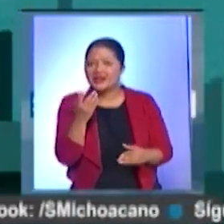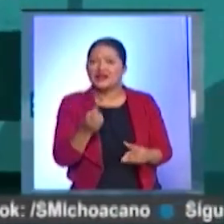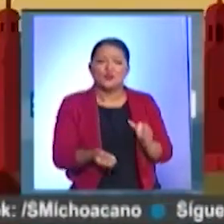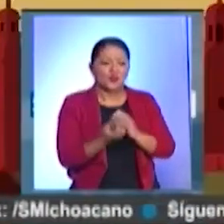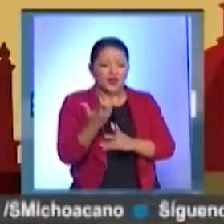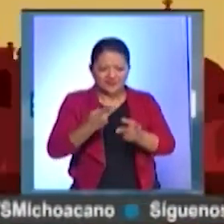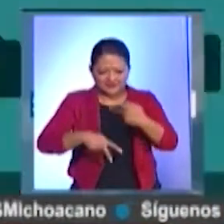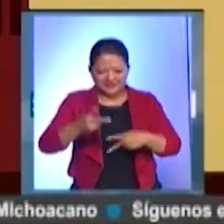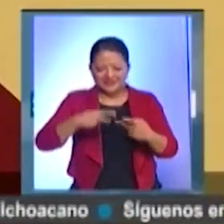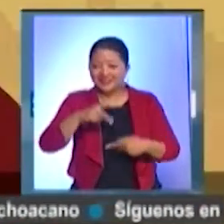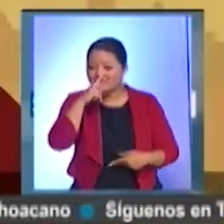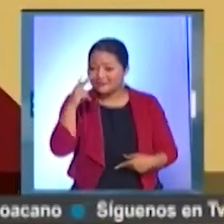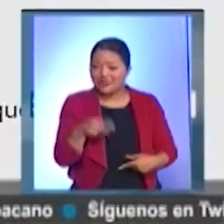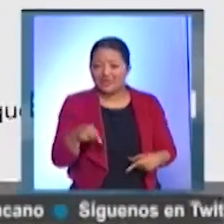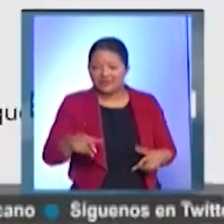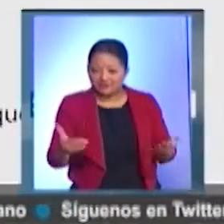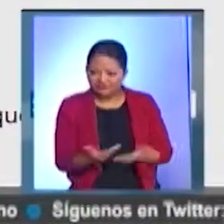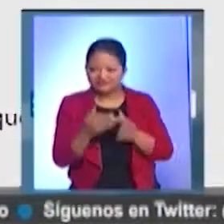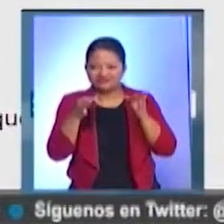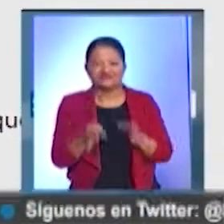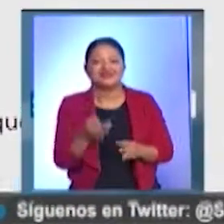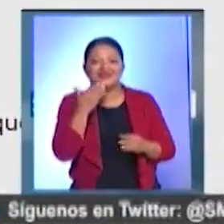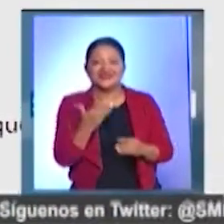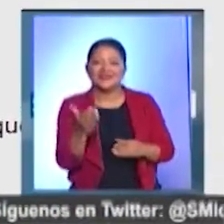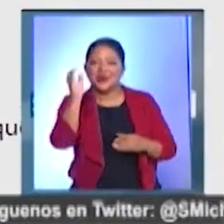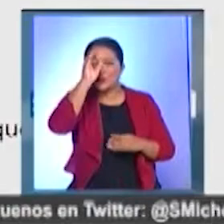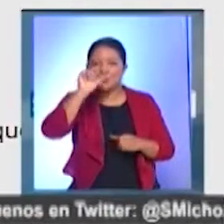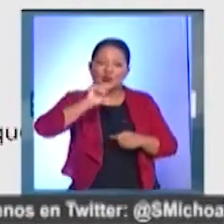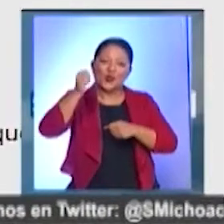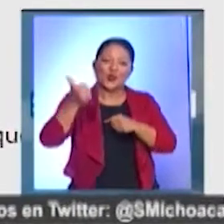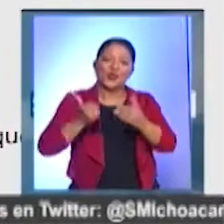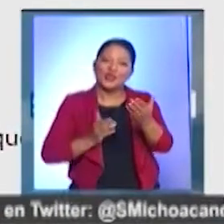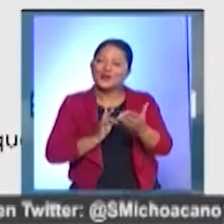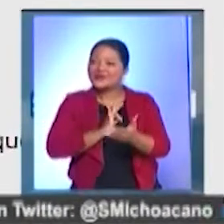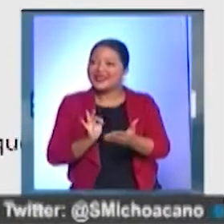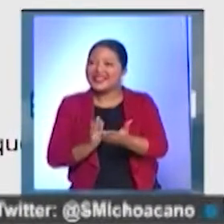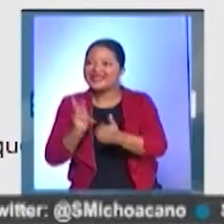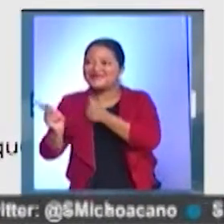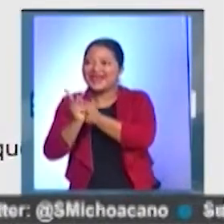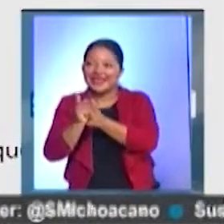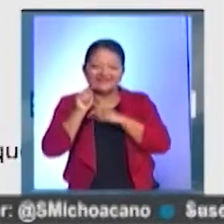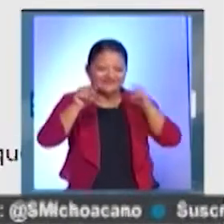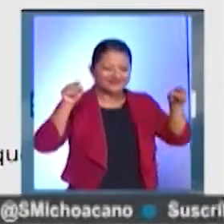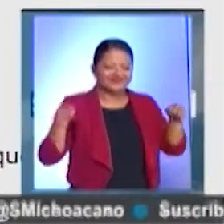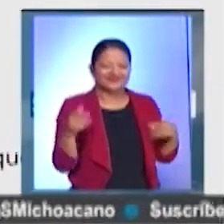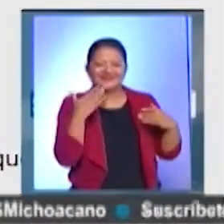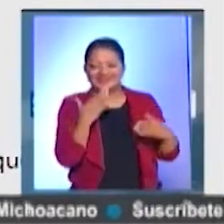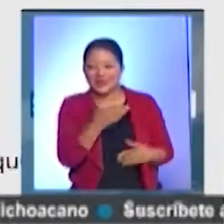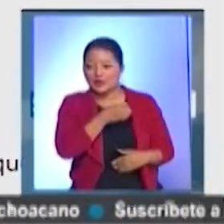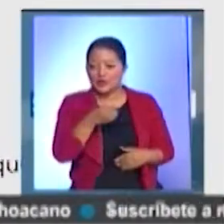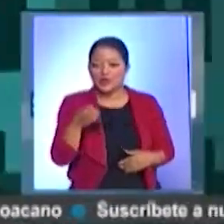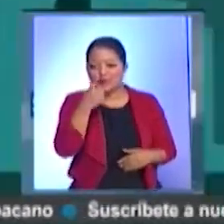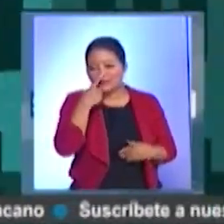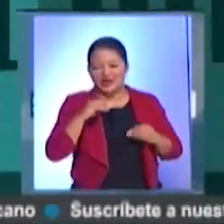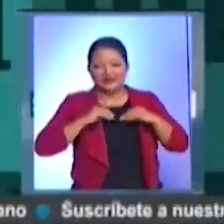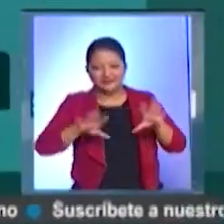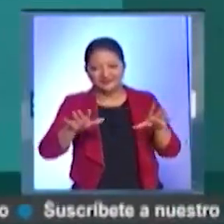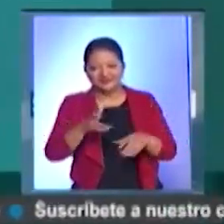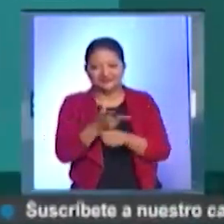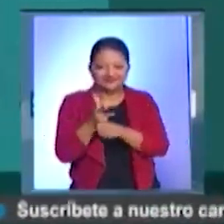cuyas obras puedan cruzar fronteras culturales y estéticas destacaron los organizadores en un mensaje a la prensa